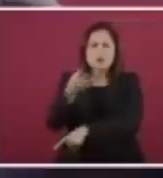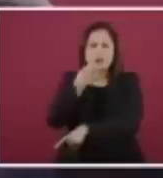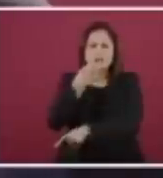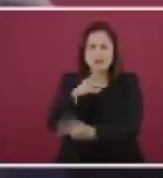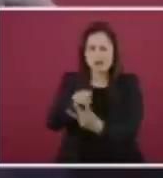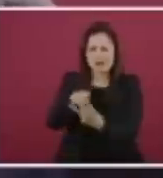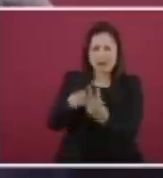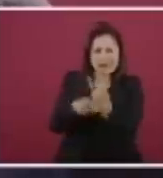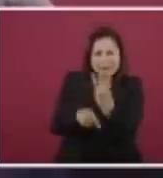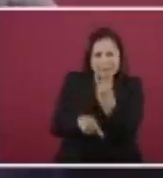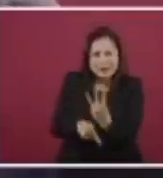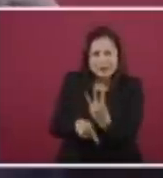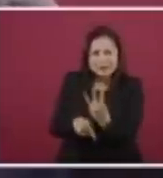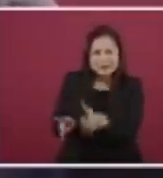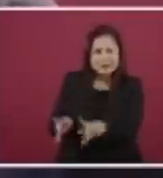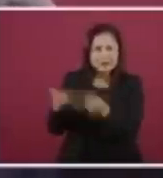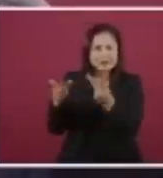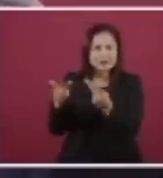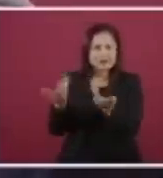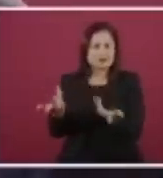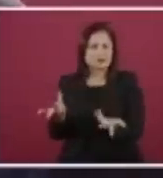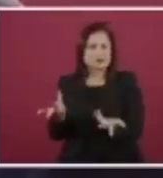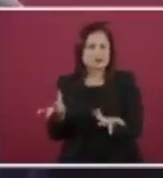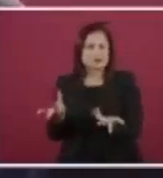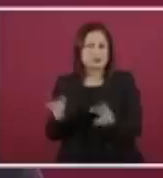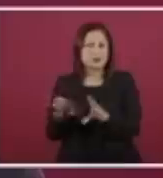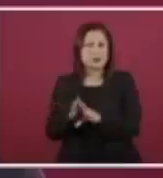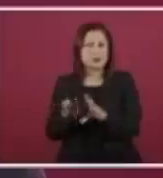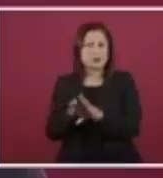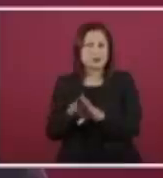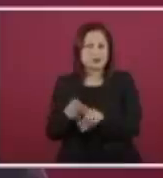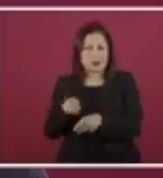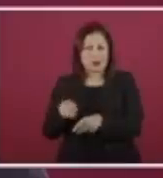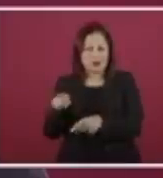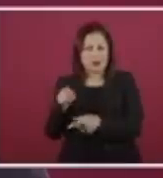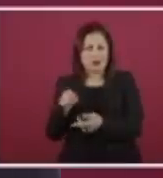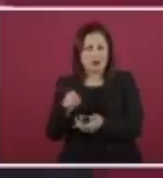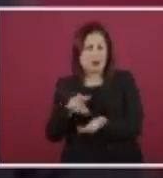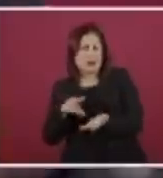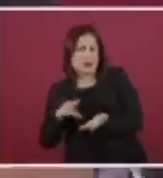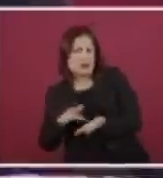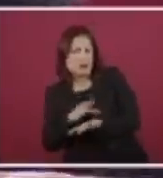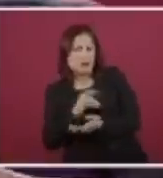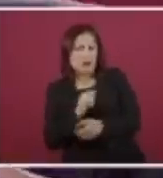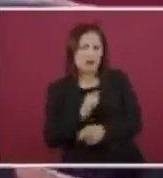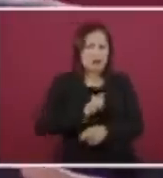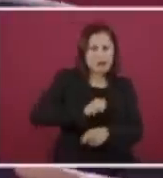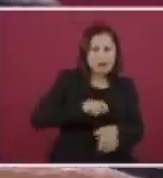Y tenemos que investigar si no hubo corrupción o influyentismo. Pero resulta